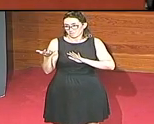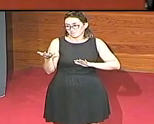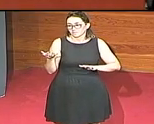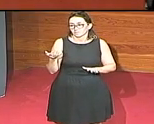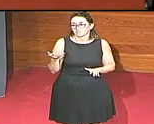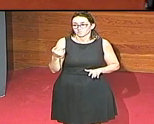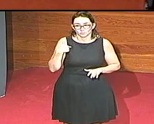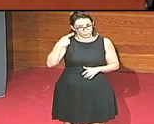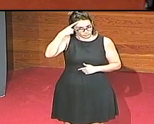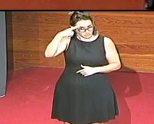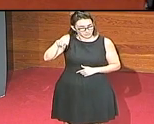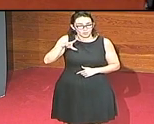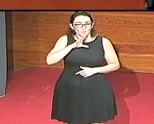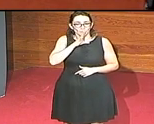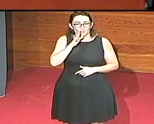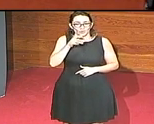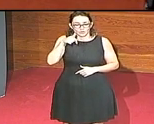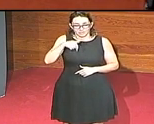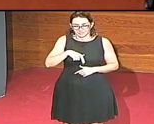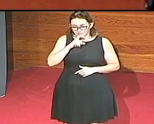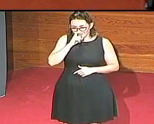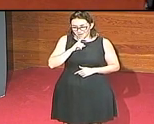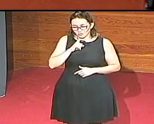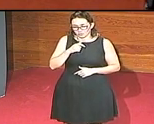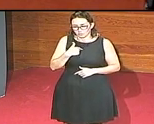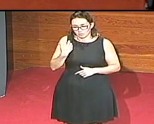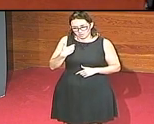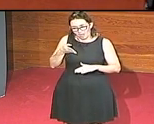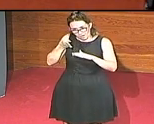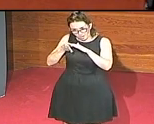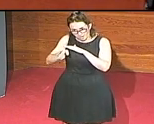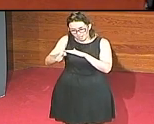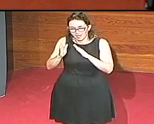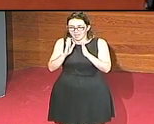a través de los guisan viendo los dos archivos